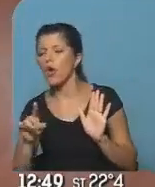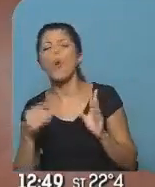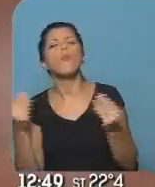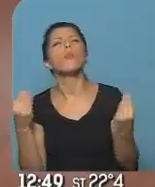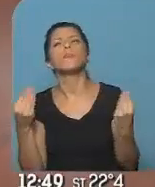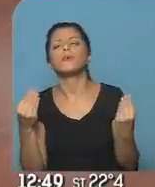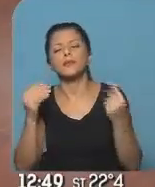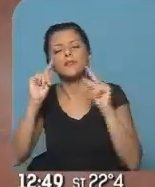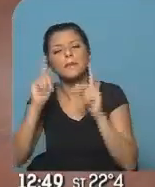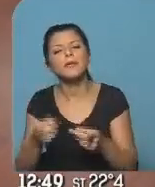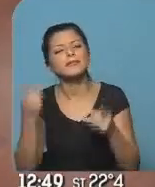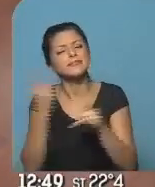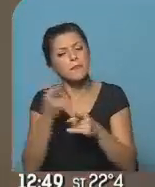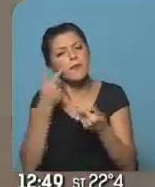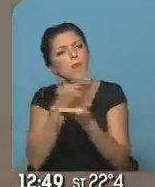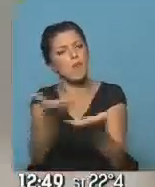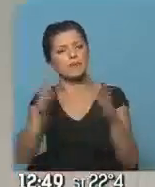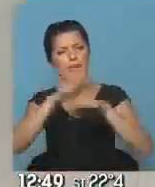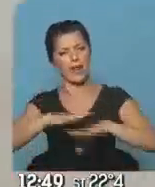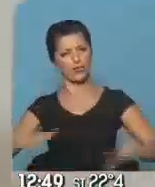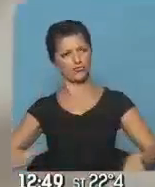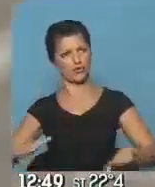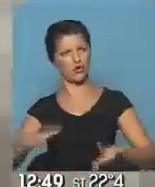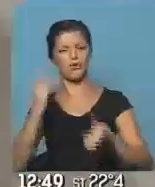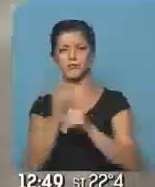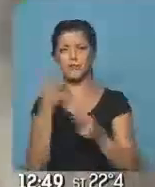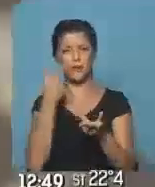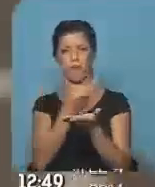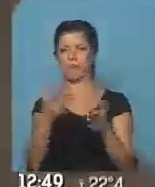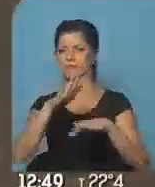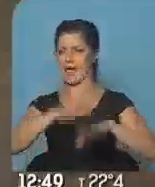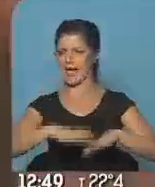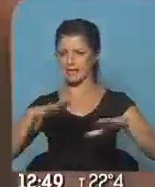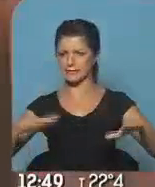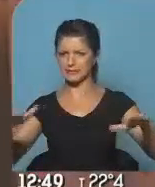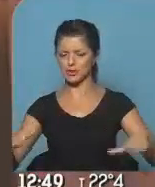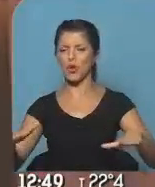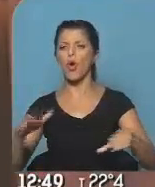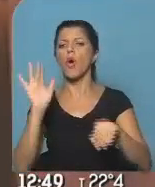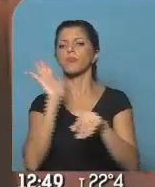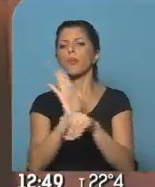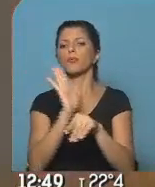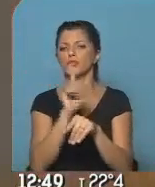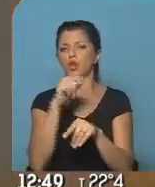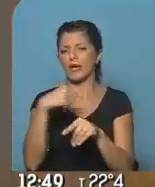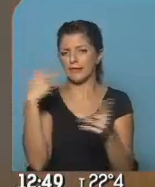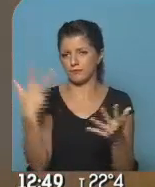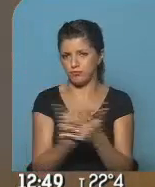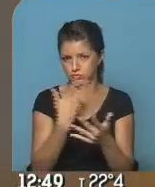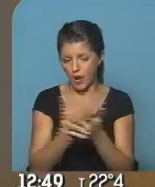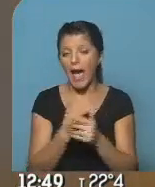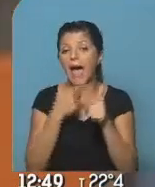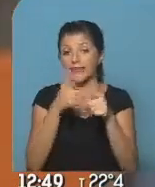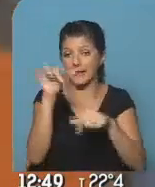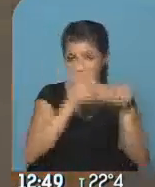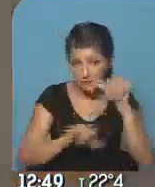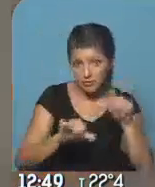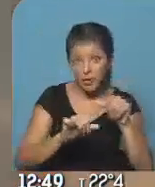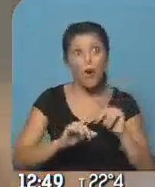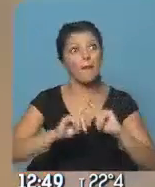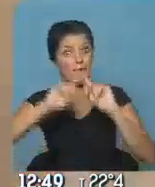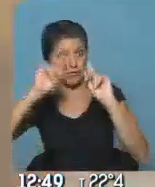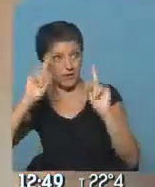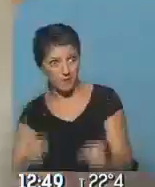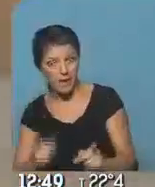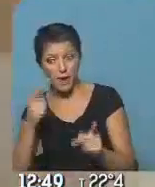señalaba yo al principio, están todos usando chicos como los grandes protagonistas de lo que fue el ataque químico y para,